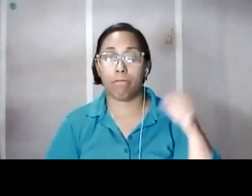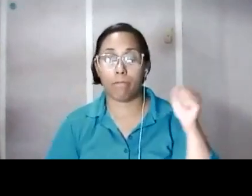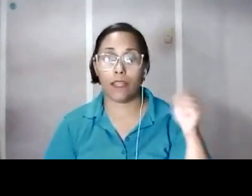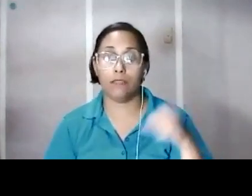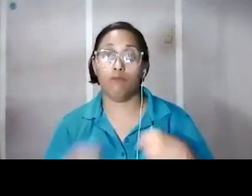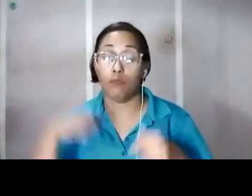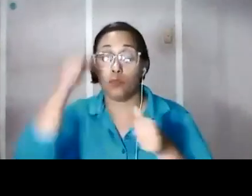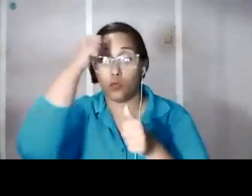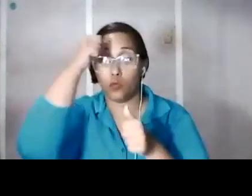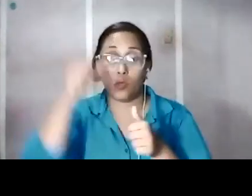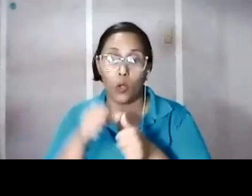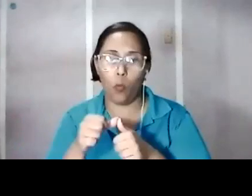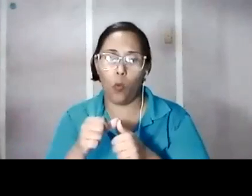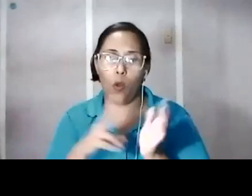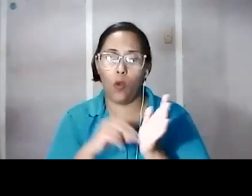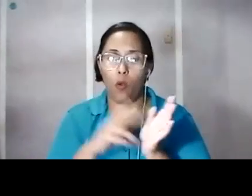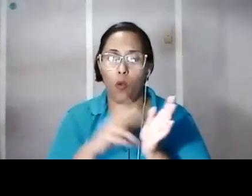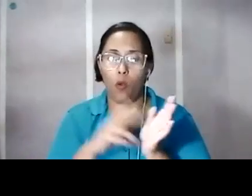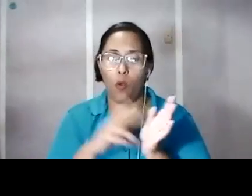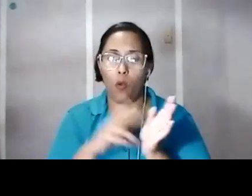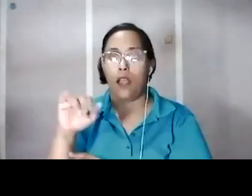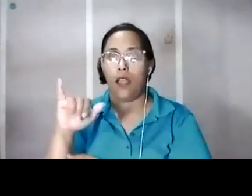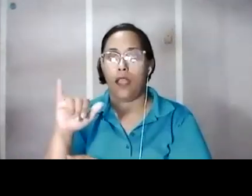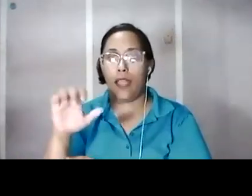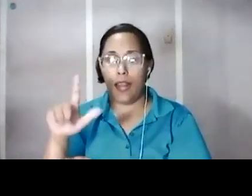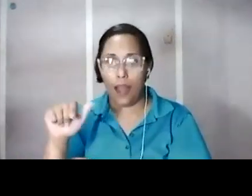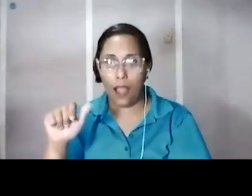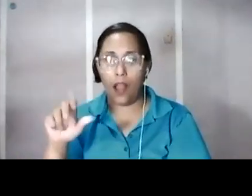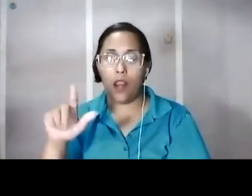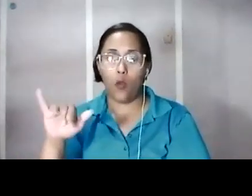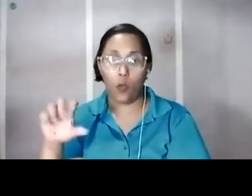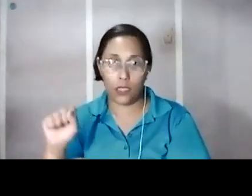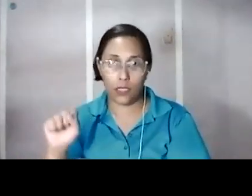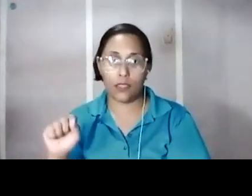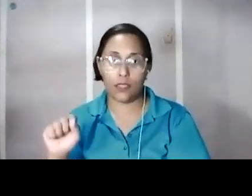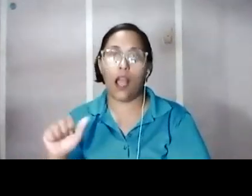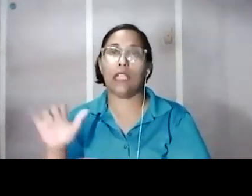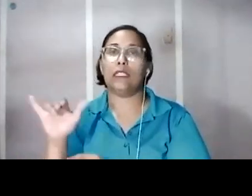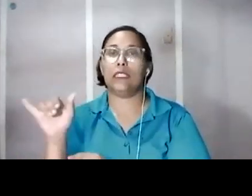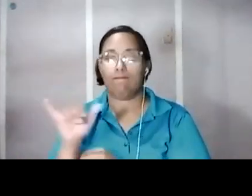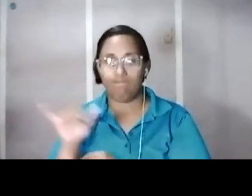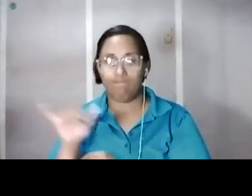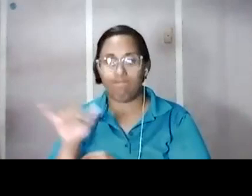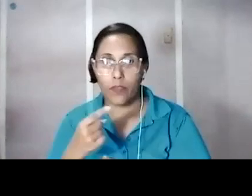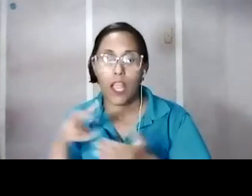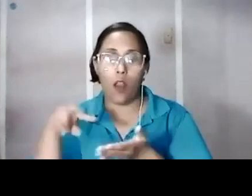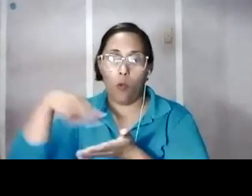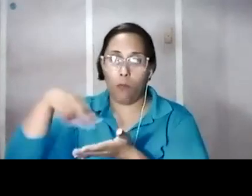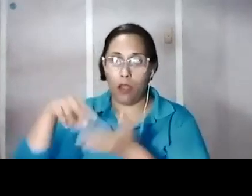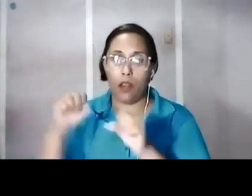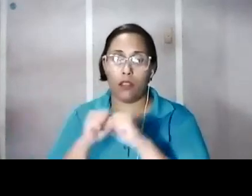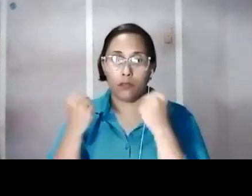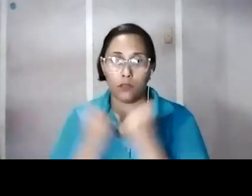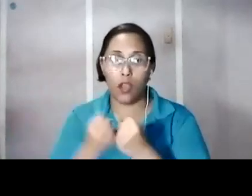acuerdo de la revista Ángela Luisa, que también reseñaba los bailes de sociedad y